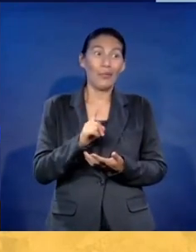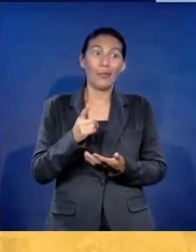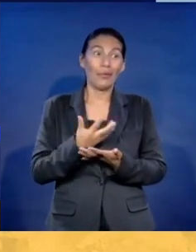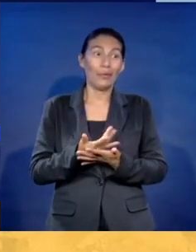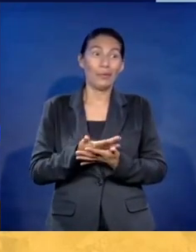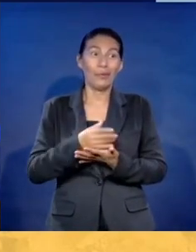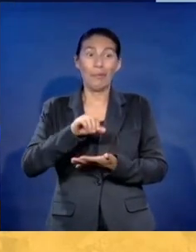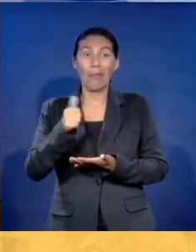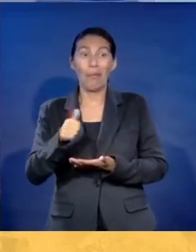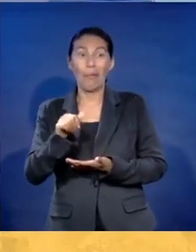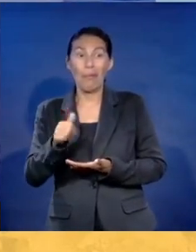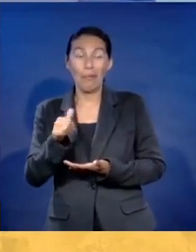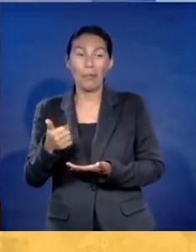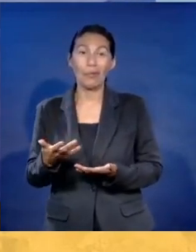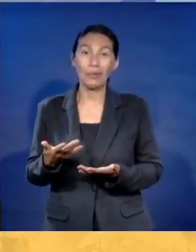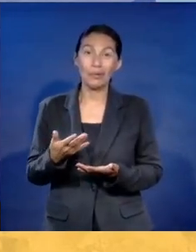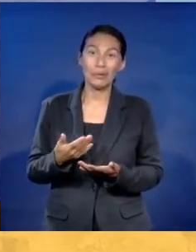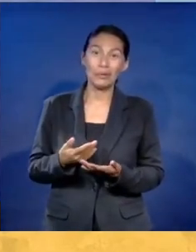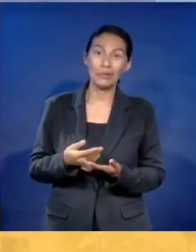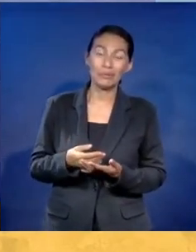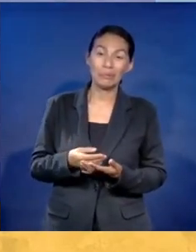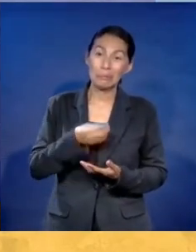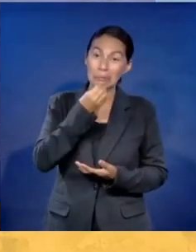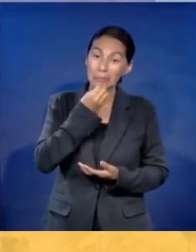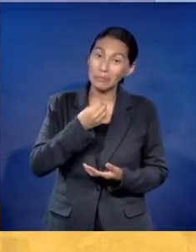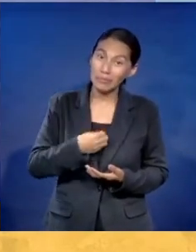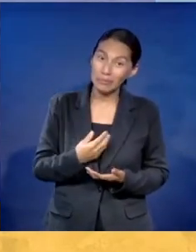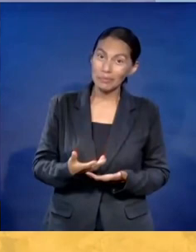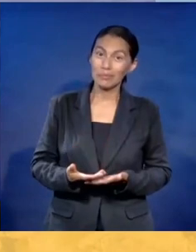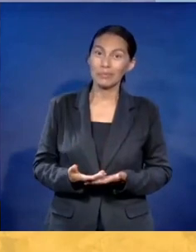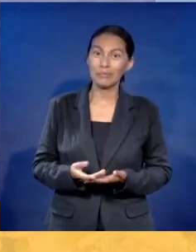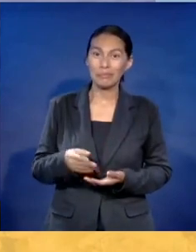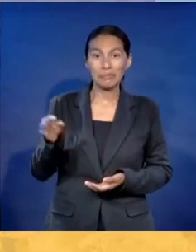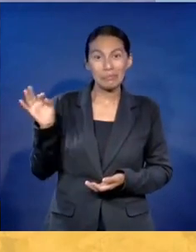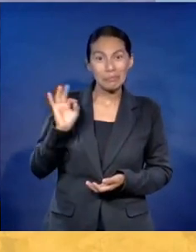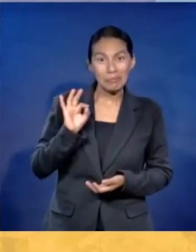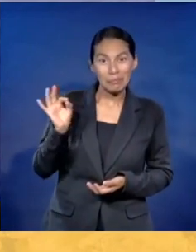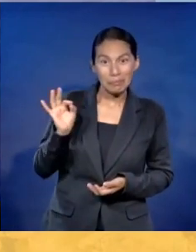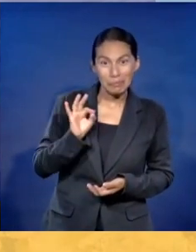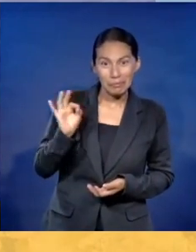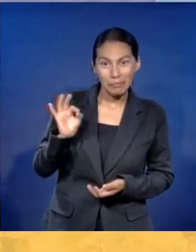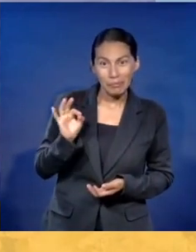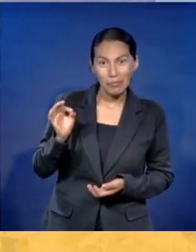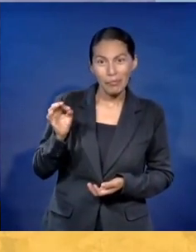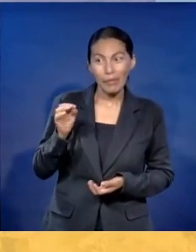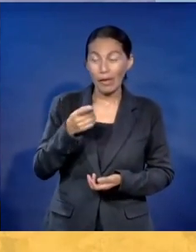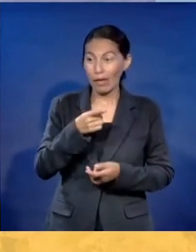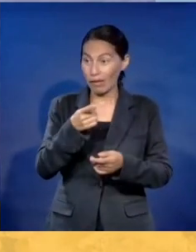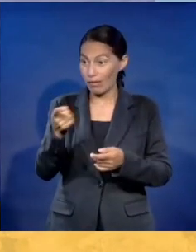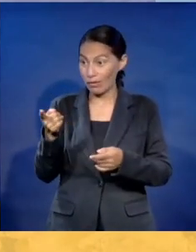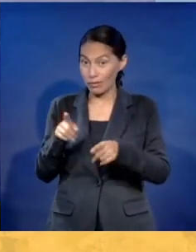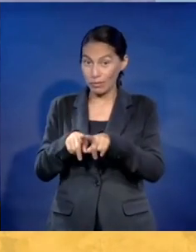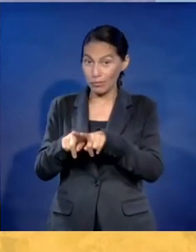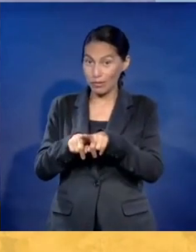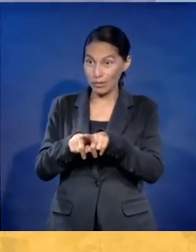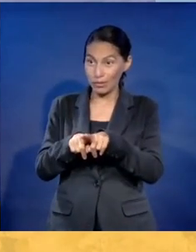traigan a otro porque quizá no no era lo que los hermanos esperaban